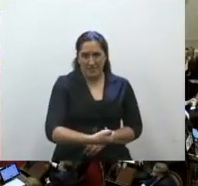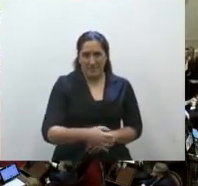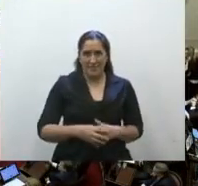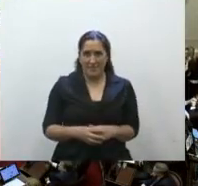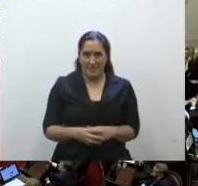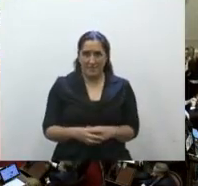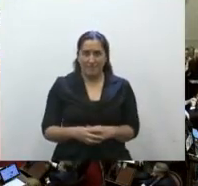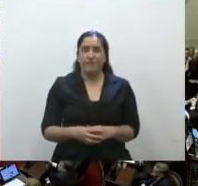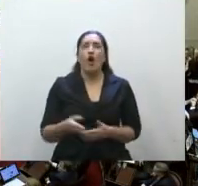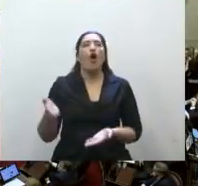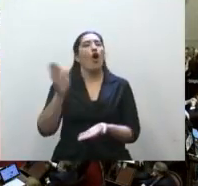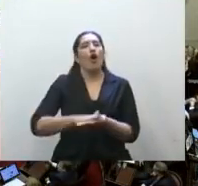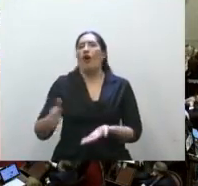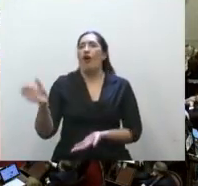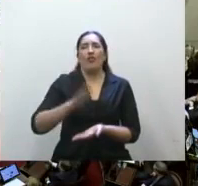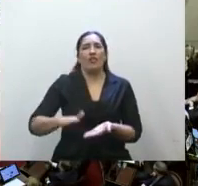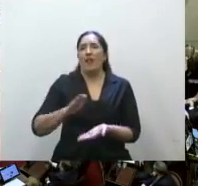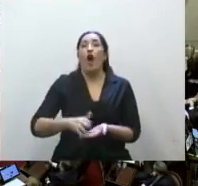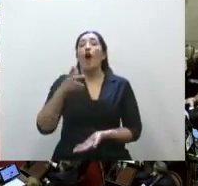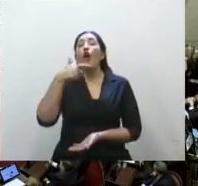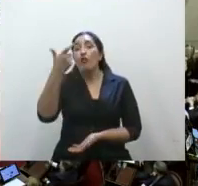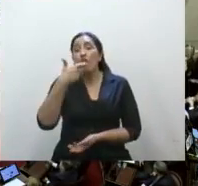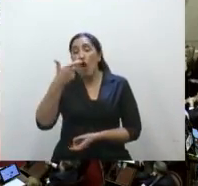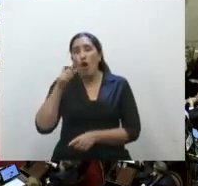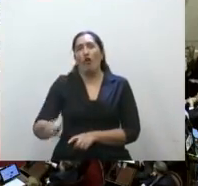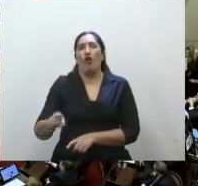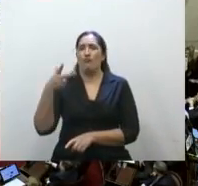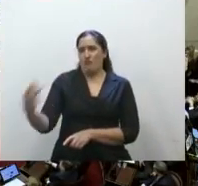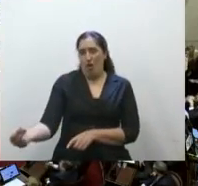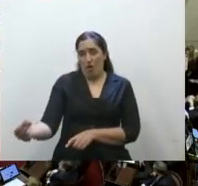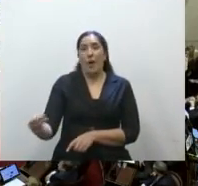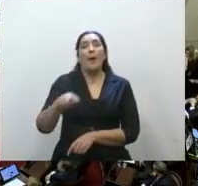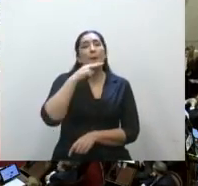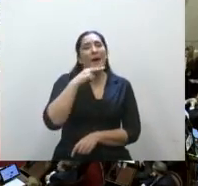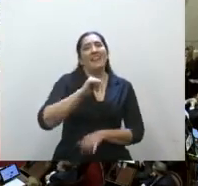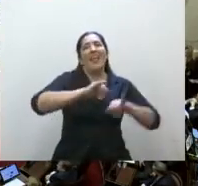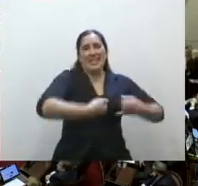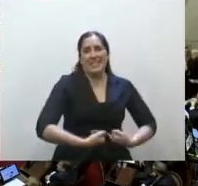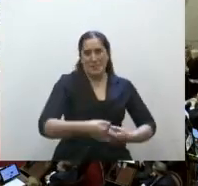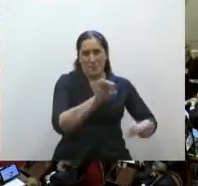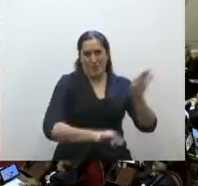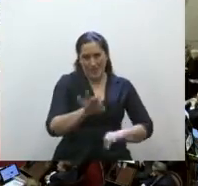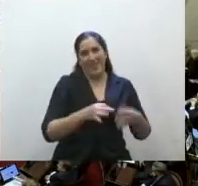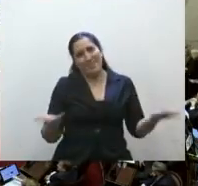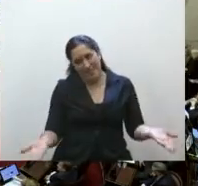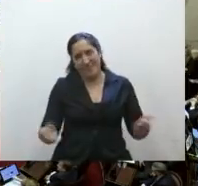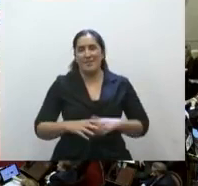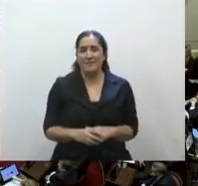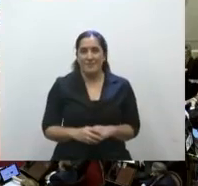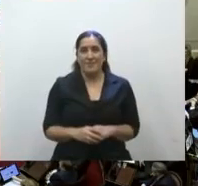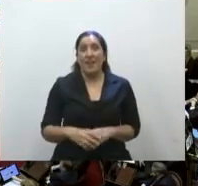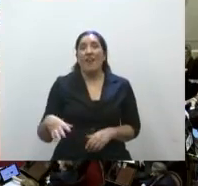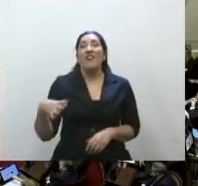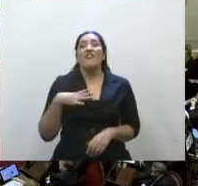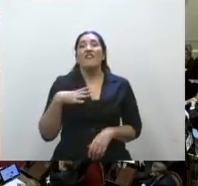vuelta el sistema de votación. Sí, rojo es el rechazo, obvio, el verde es la aceptación. Se está votando. Se está votando, pero faltan